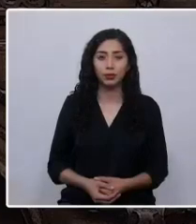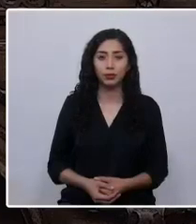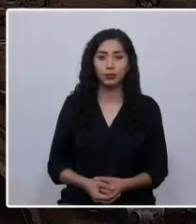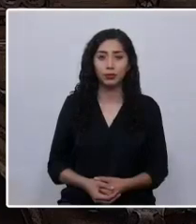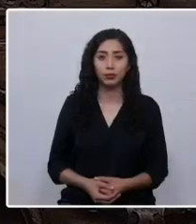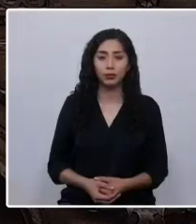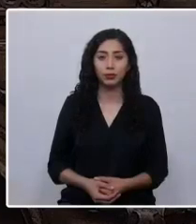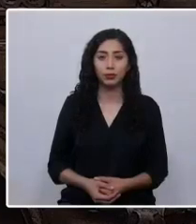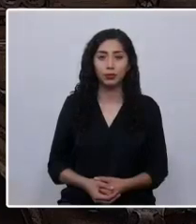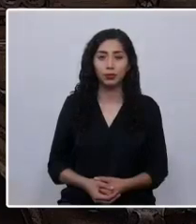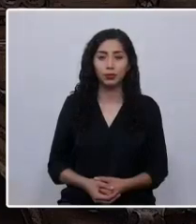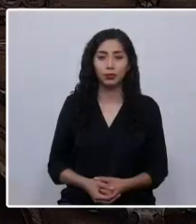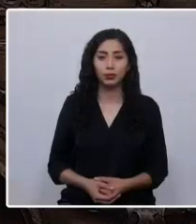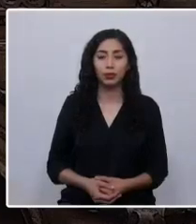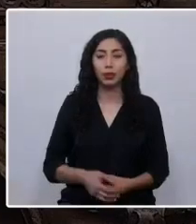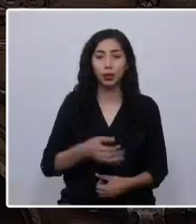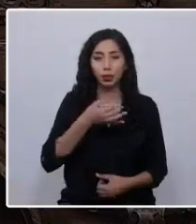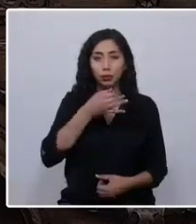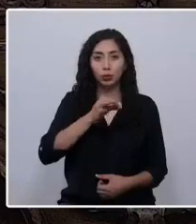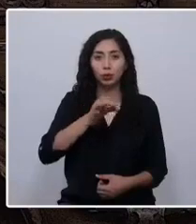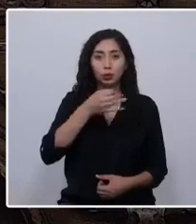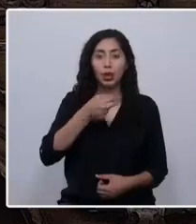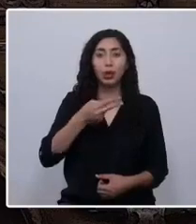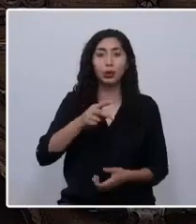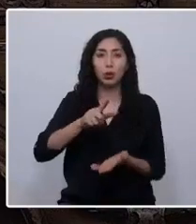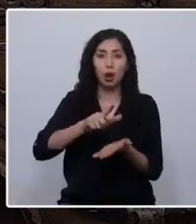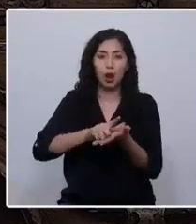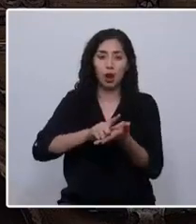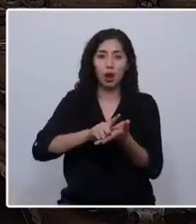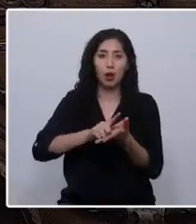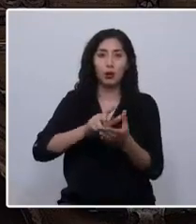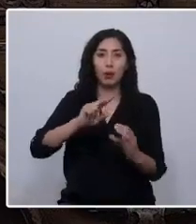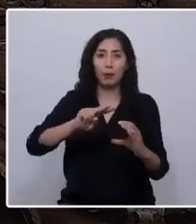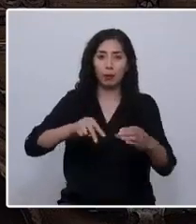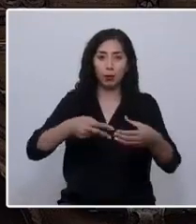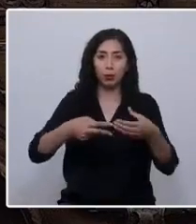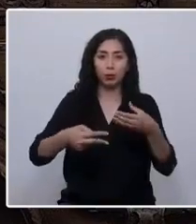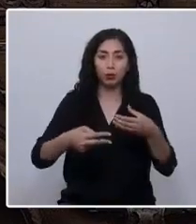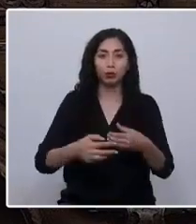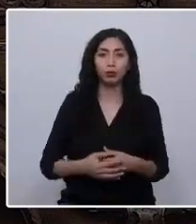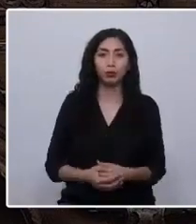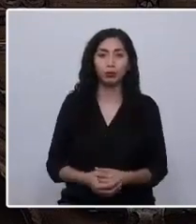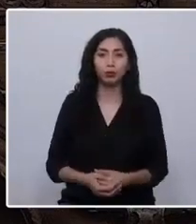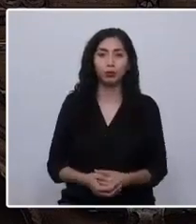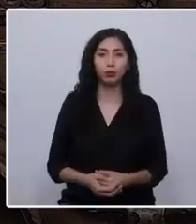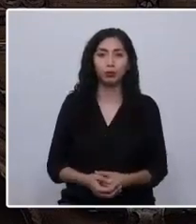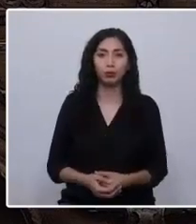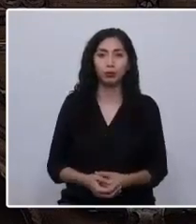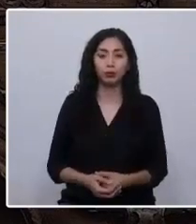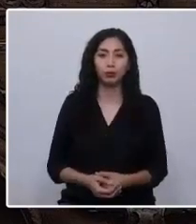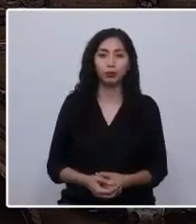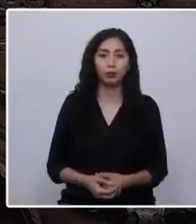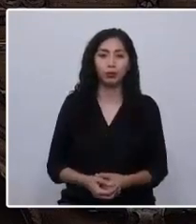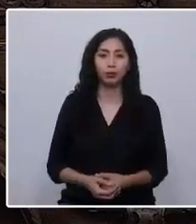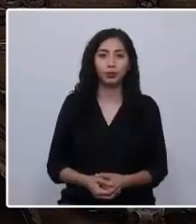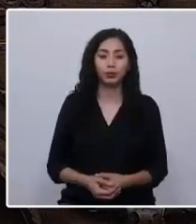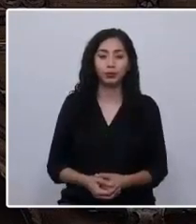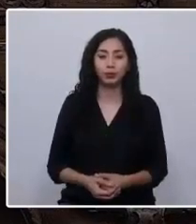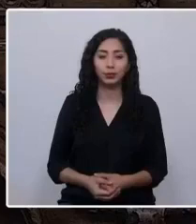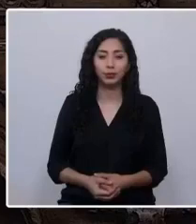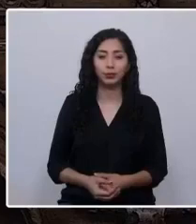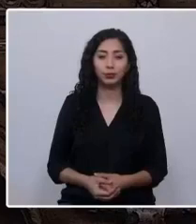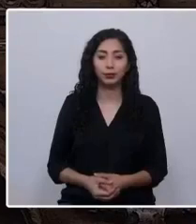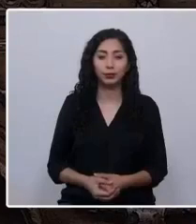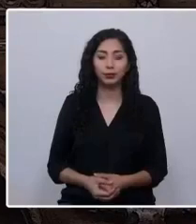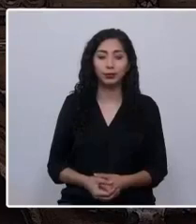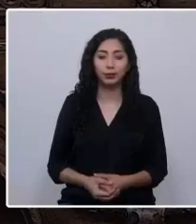compuche alkepe inchetamachi tatfi, tuun tatfi, rawe pingitanilof, comuna pare la casa,